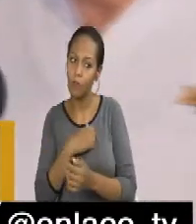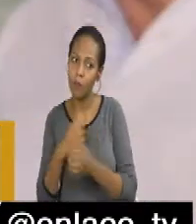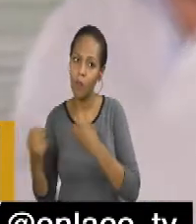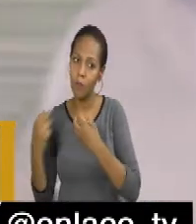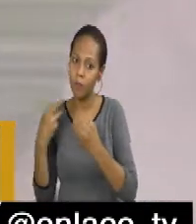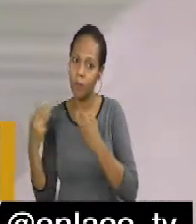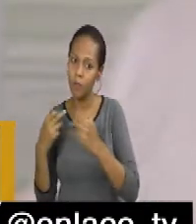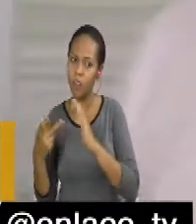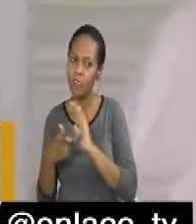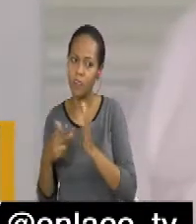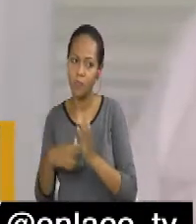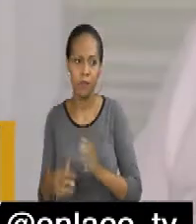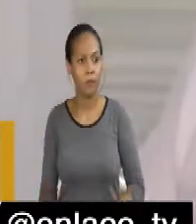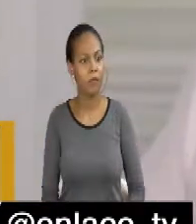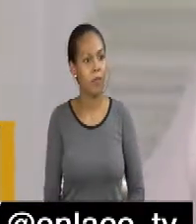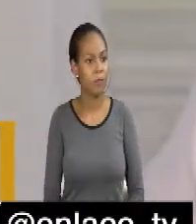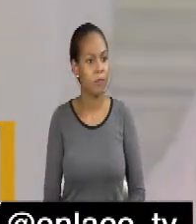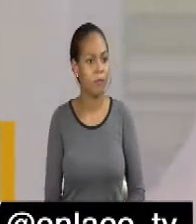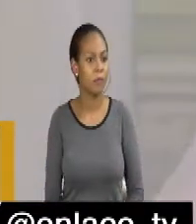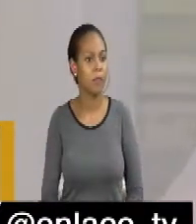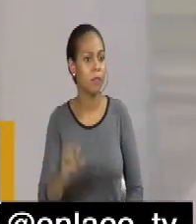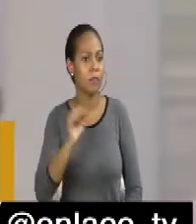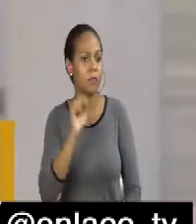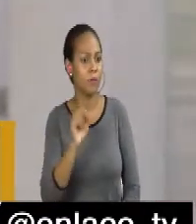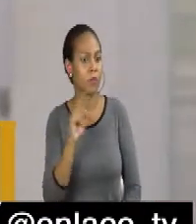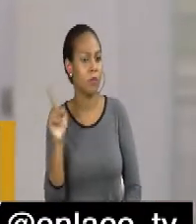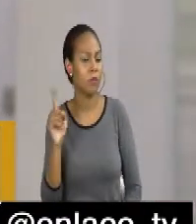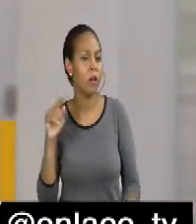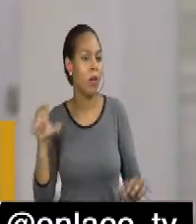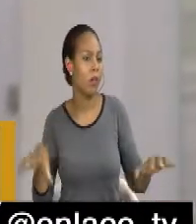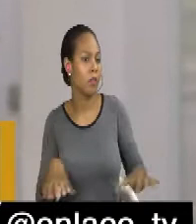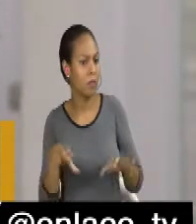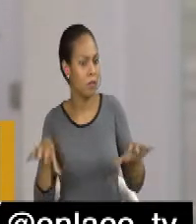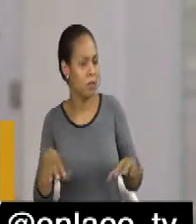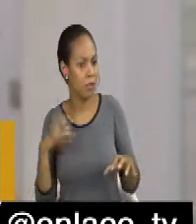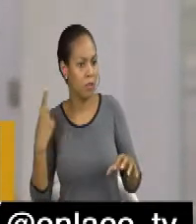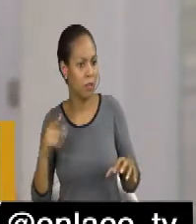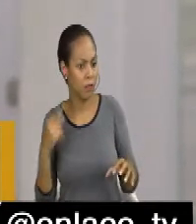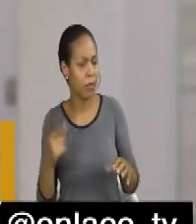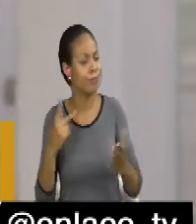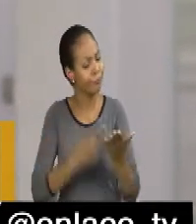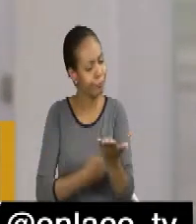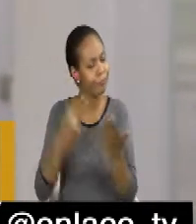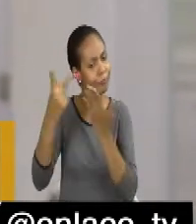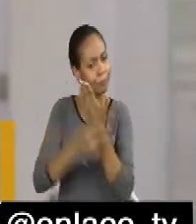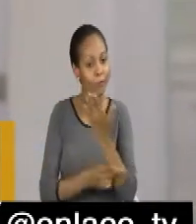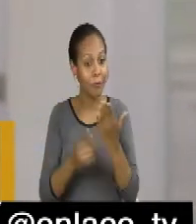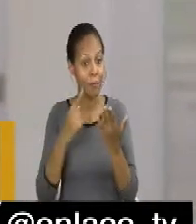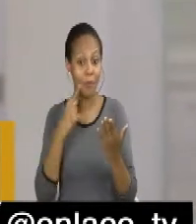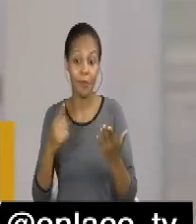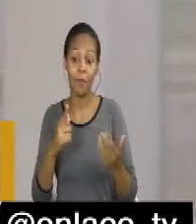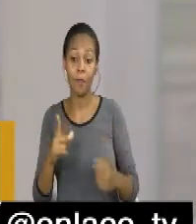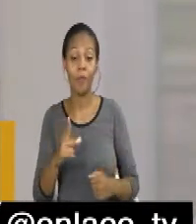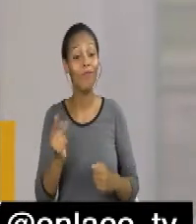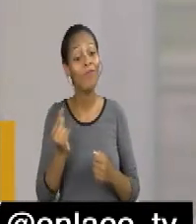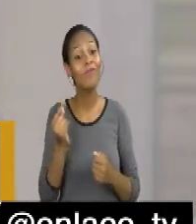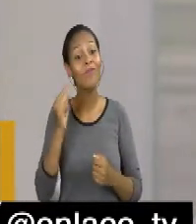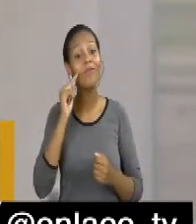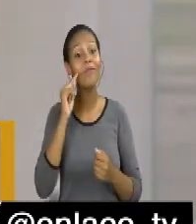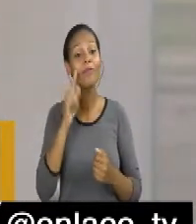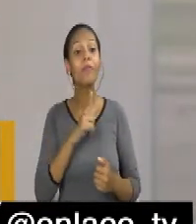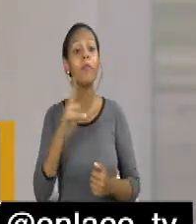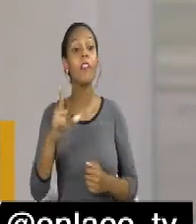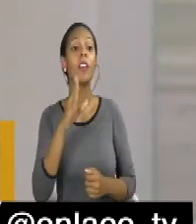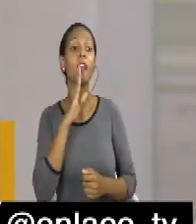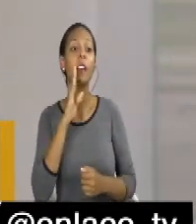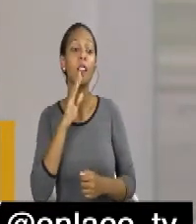esta convocatoria. Bueno, esta es una actividad que se está generando en el marco de un gran proyecto que lidera la personería municipal del